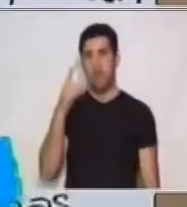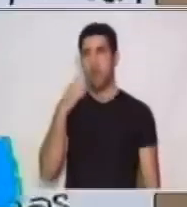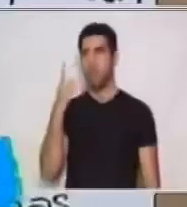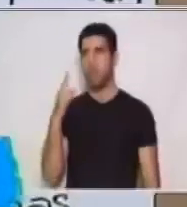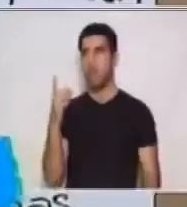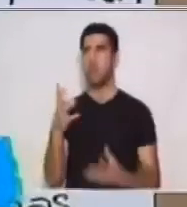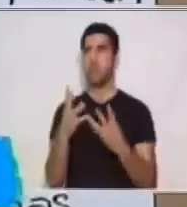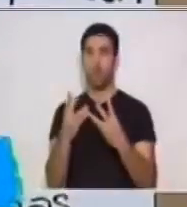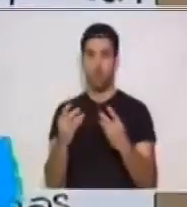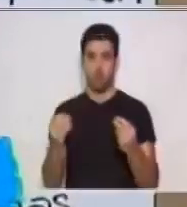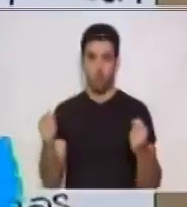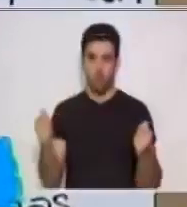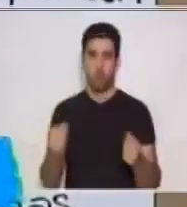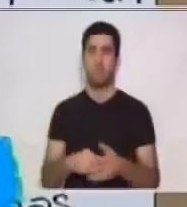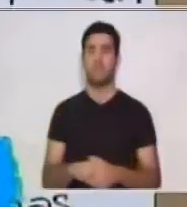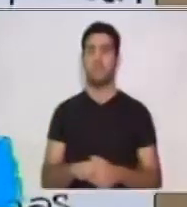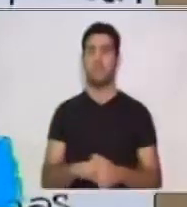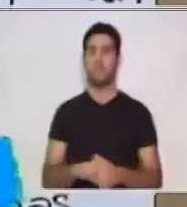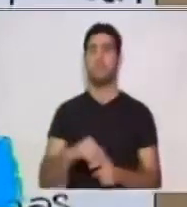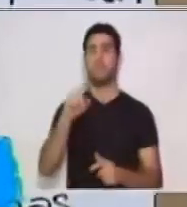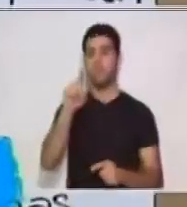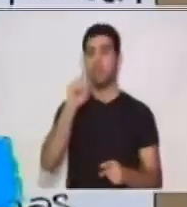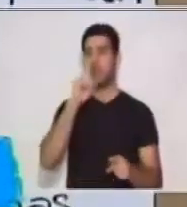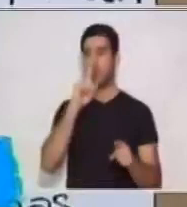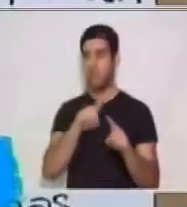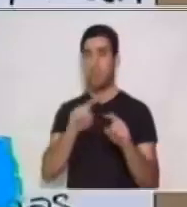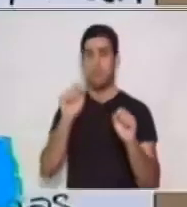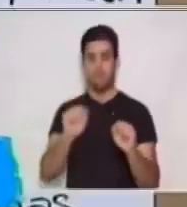ejercicio. Puedes aplicar entonces